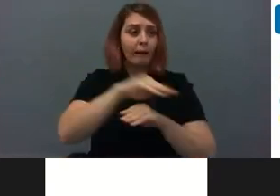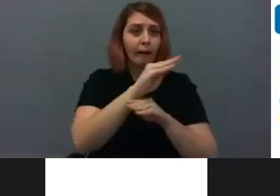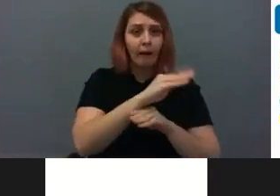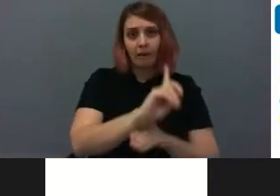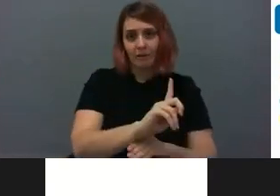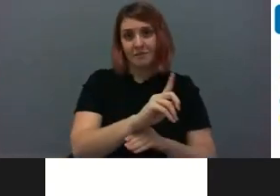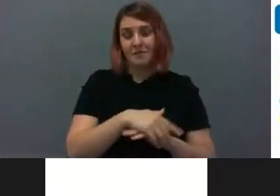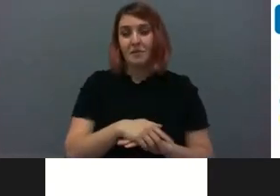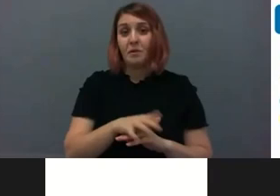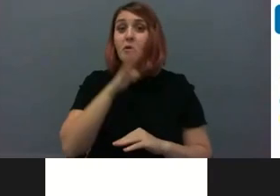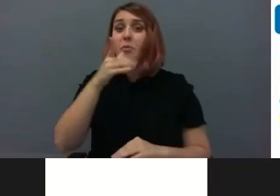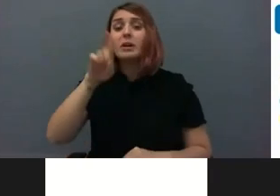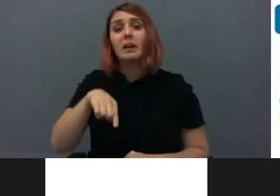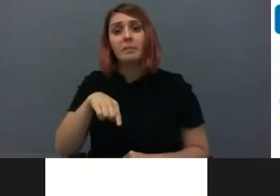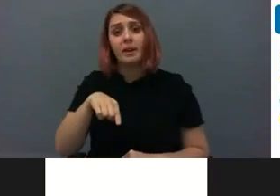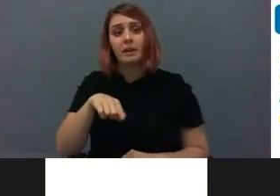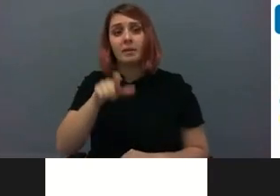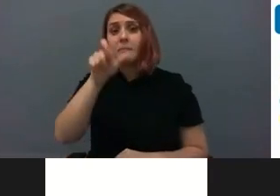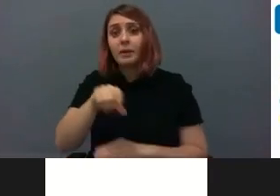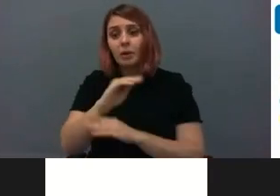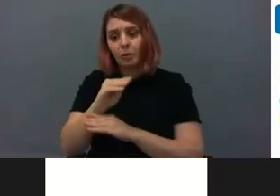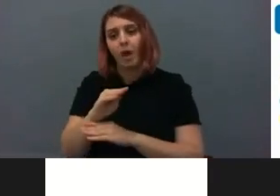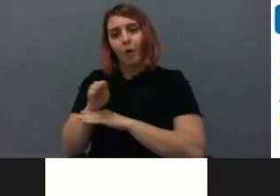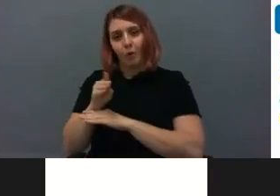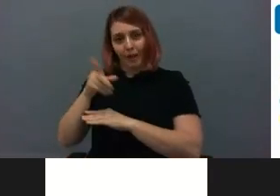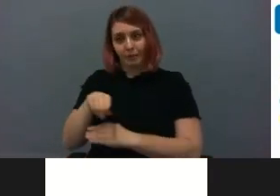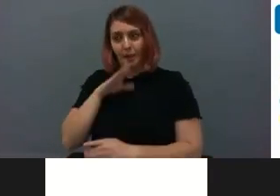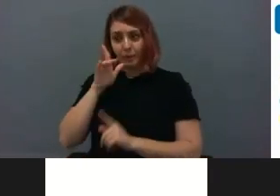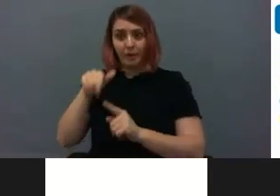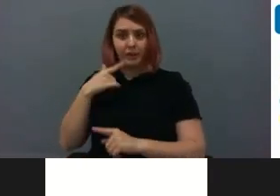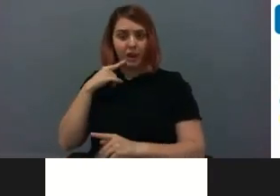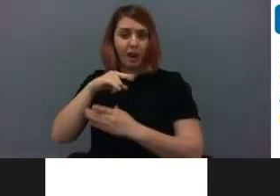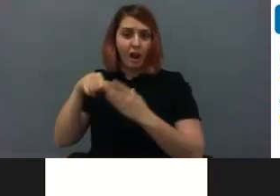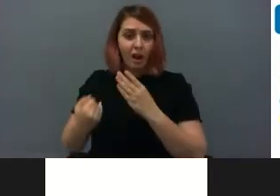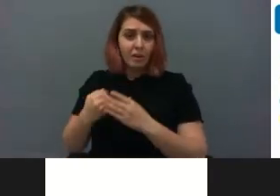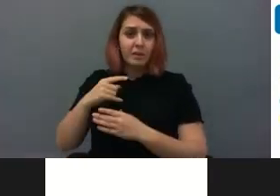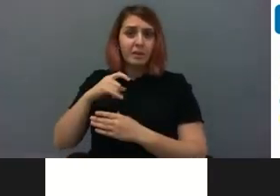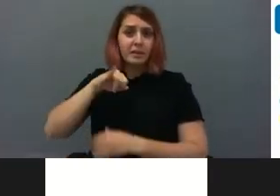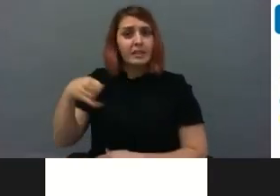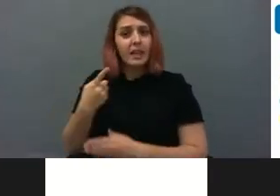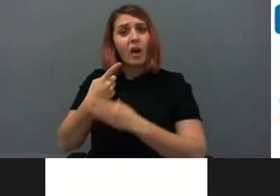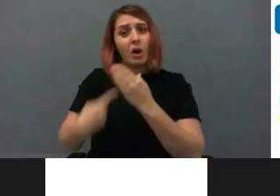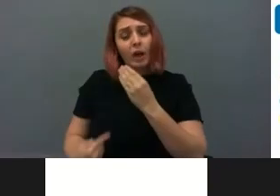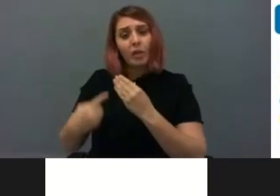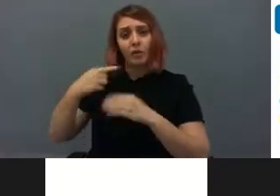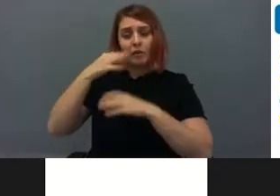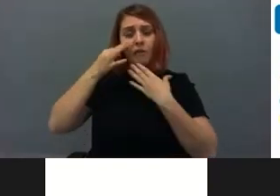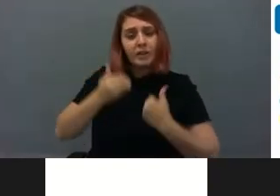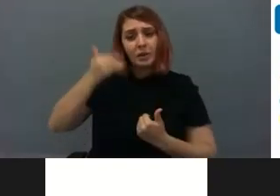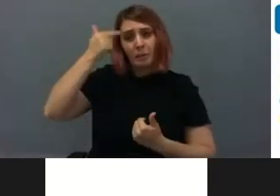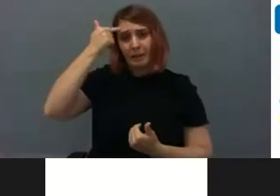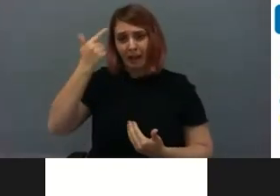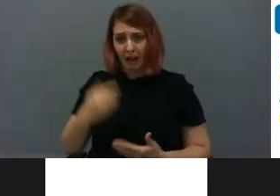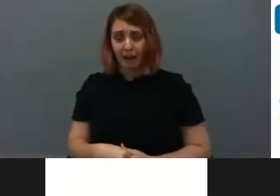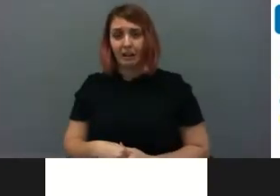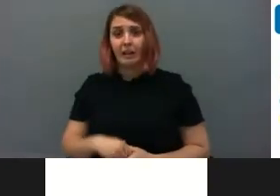cuidados. Porque también hay que cuidar al cuidador, ya que tarde o temprano termina agotado, cansado físicamente, cansado mentalmente. El